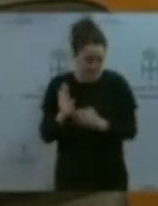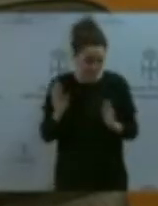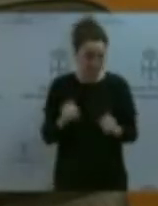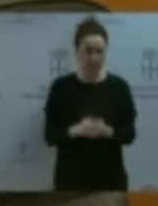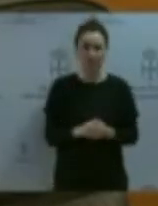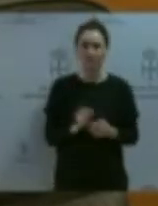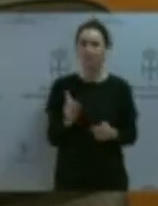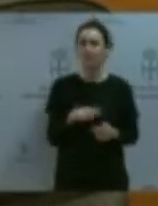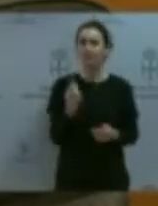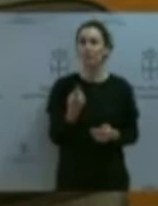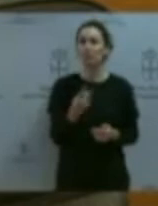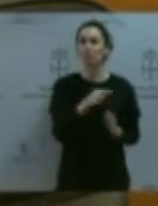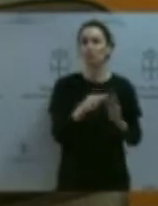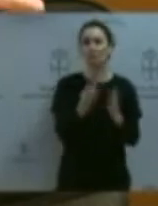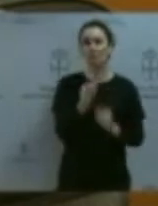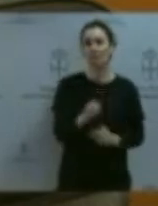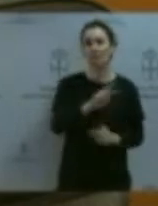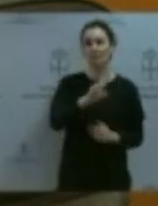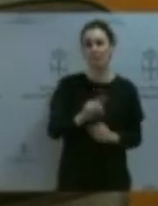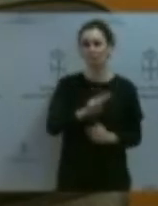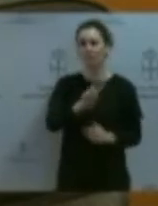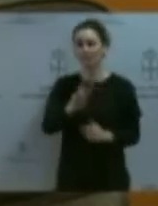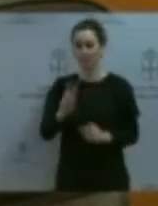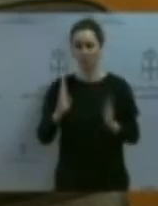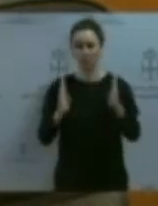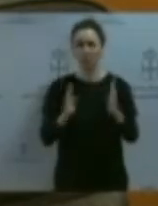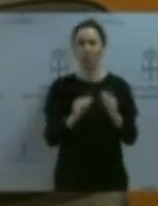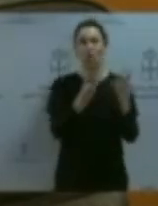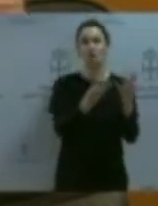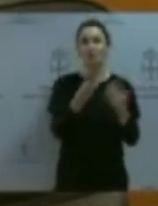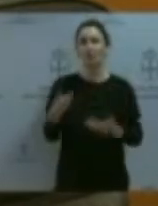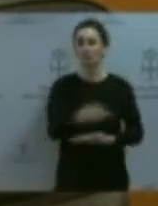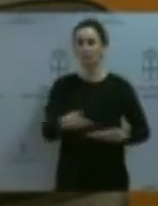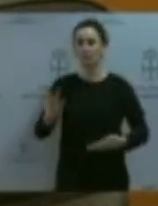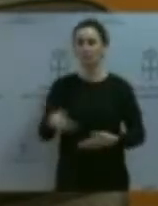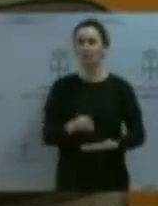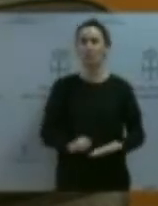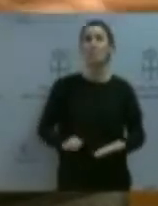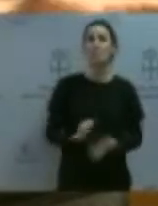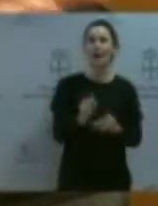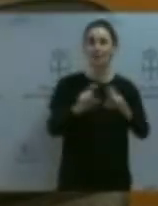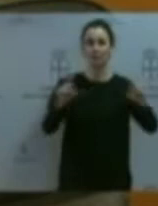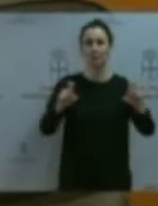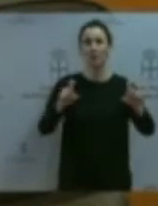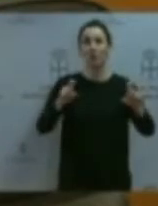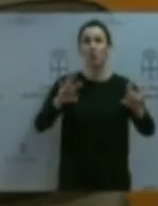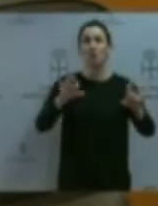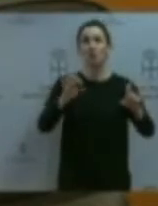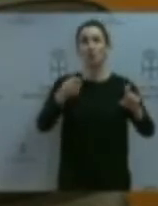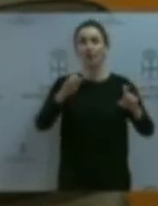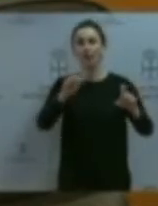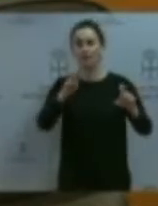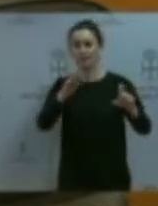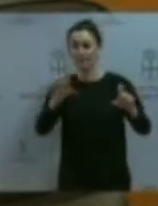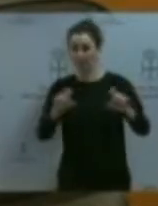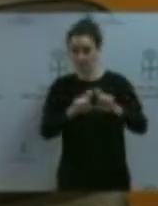2021 y 2022, 82 millones de euros a Sogepsa y la Zalia, que equivalen a lo que estamos necesitando ahora de endeudamiento. 82 millones de